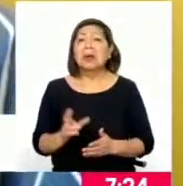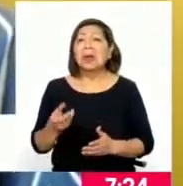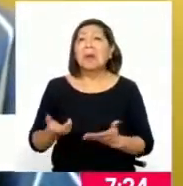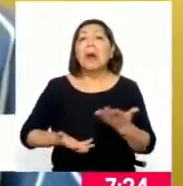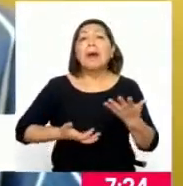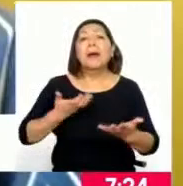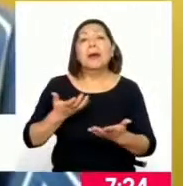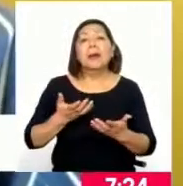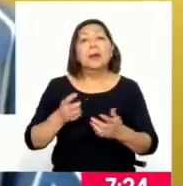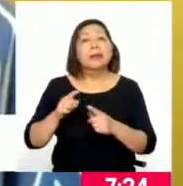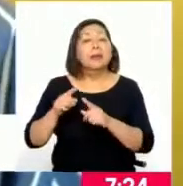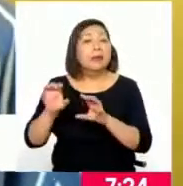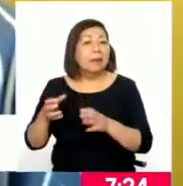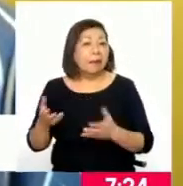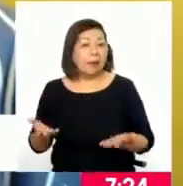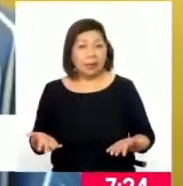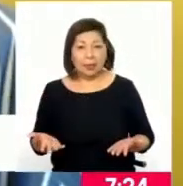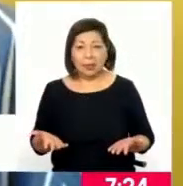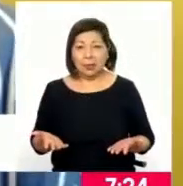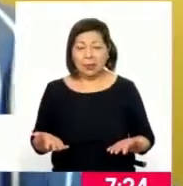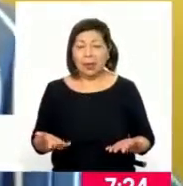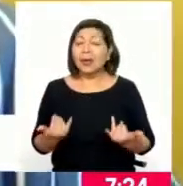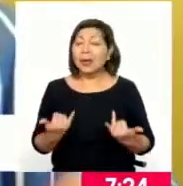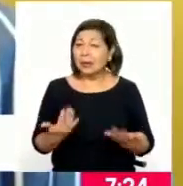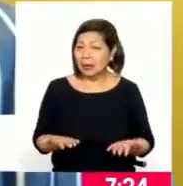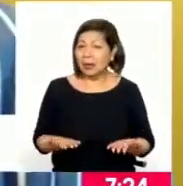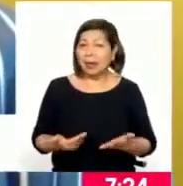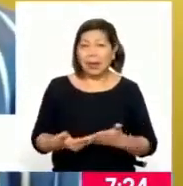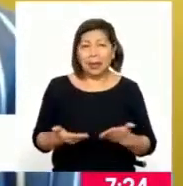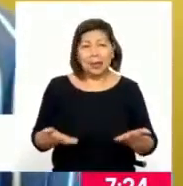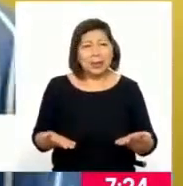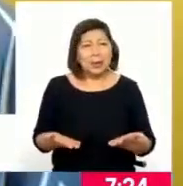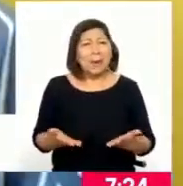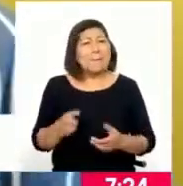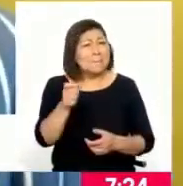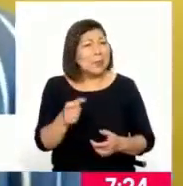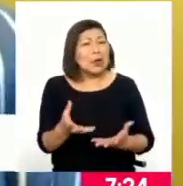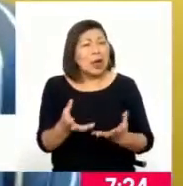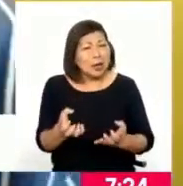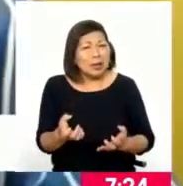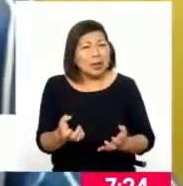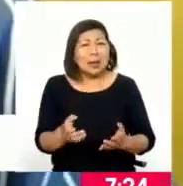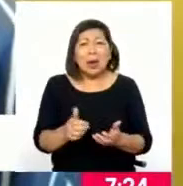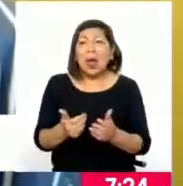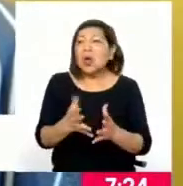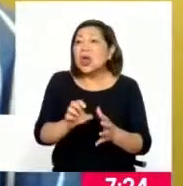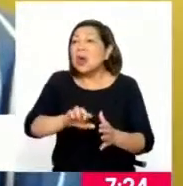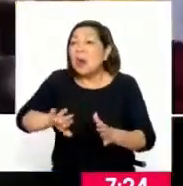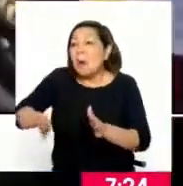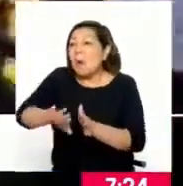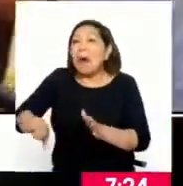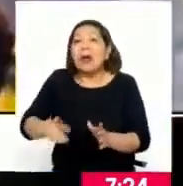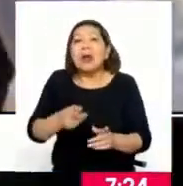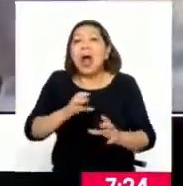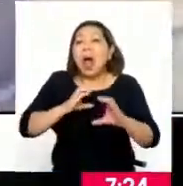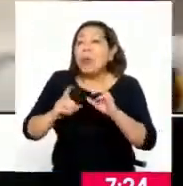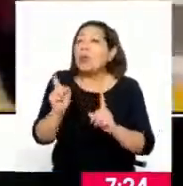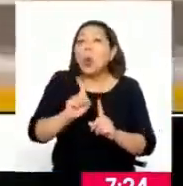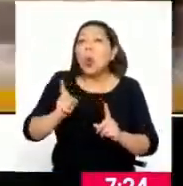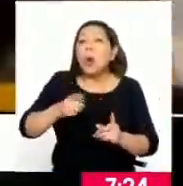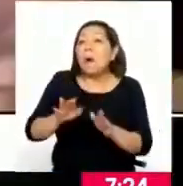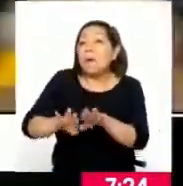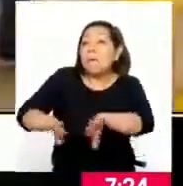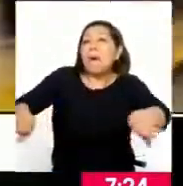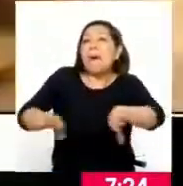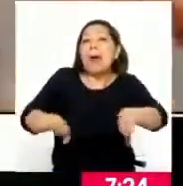a quemar esa radio. O sea, lo que estamos es ante la acción de personas que quieren aislar, que no quieren que nosotros dialoguemos, que nos rompen